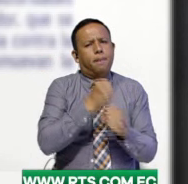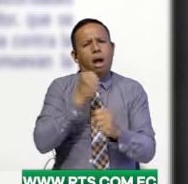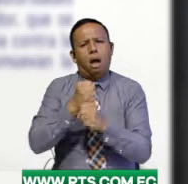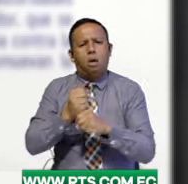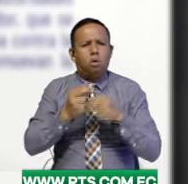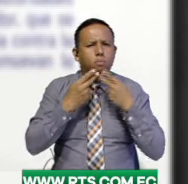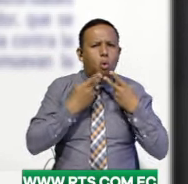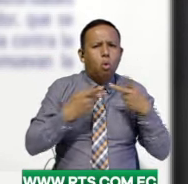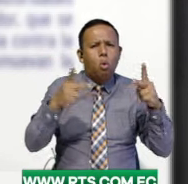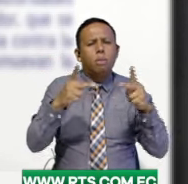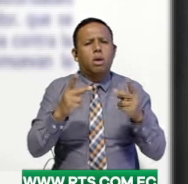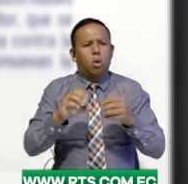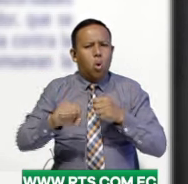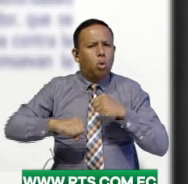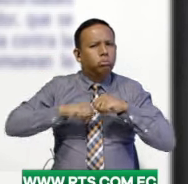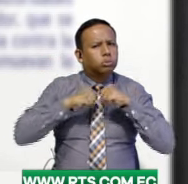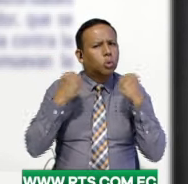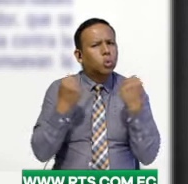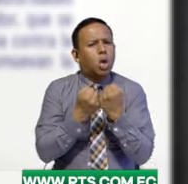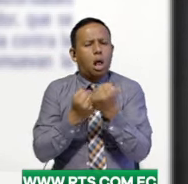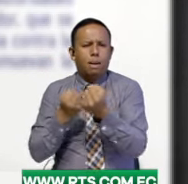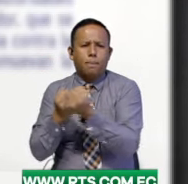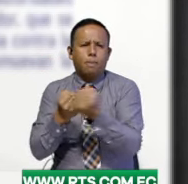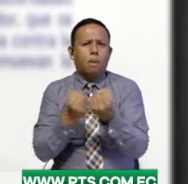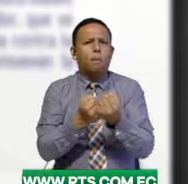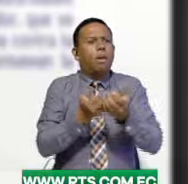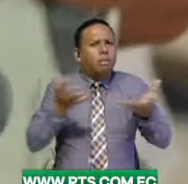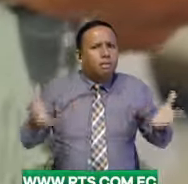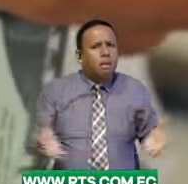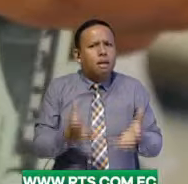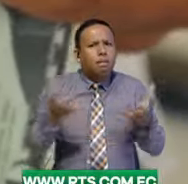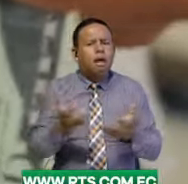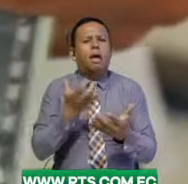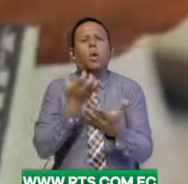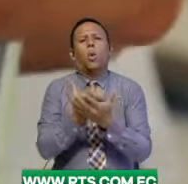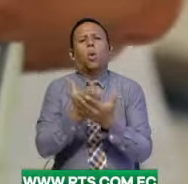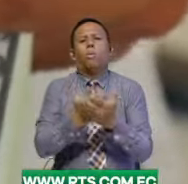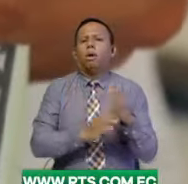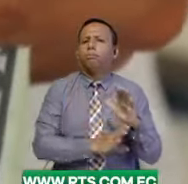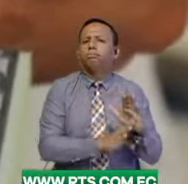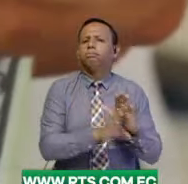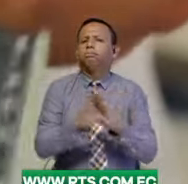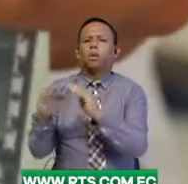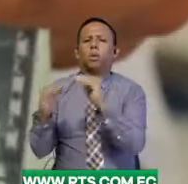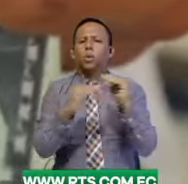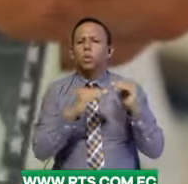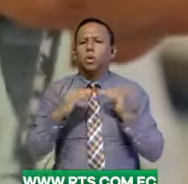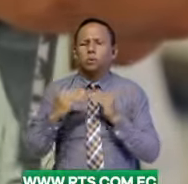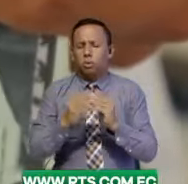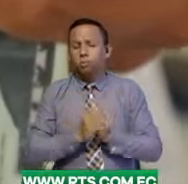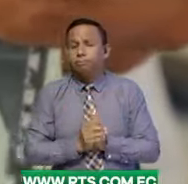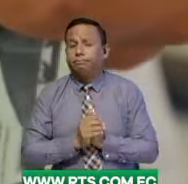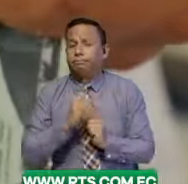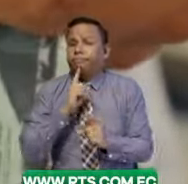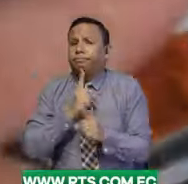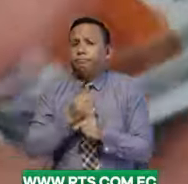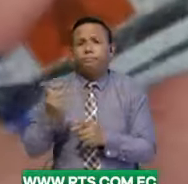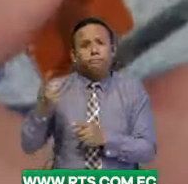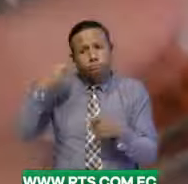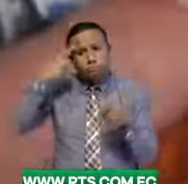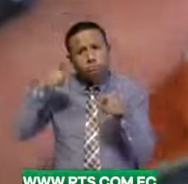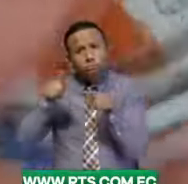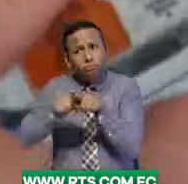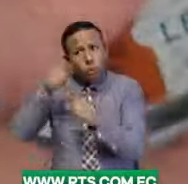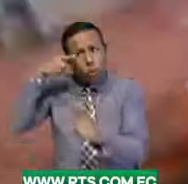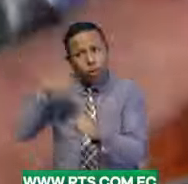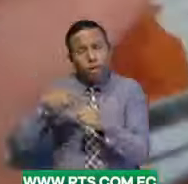la protección social y promover un crecimiento económico inclusivo. El acuerdo técnico, diseñado para implementar reformas estructurales